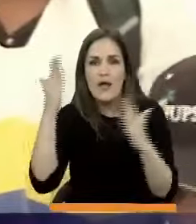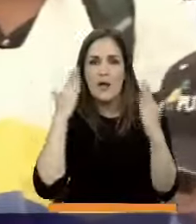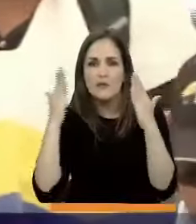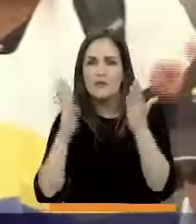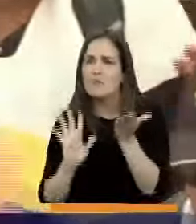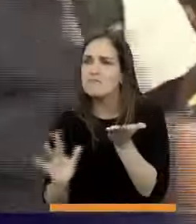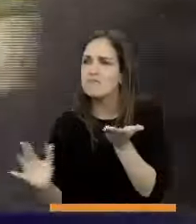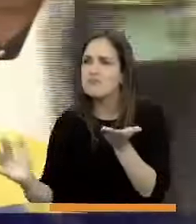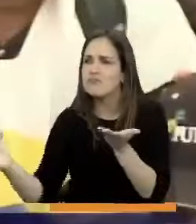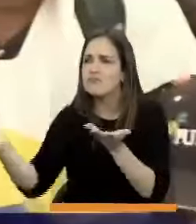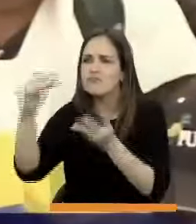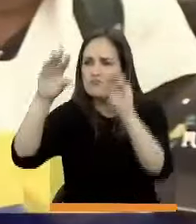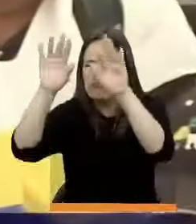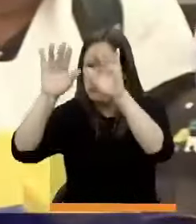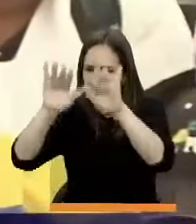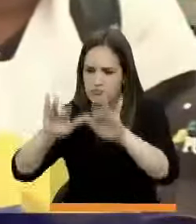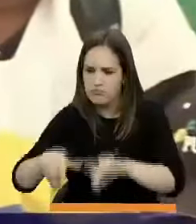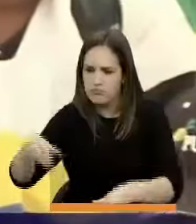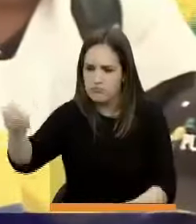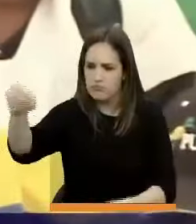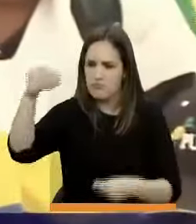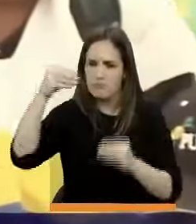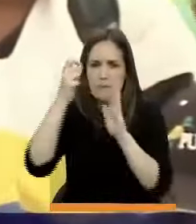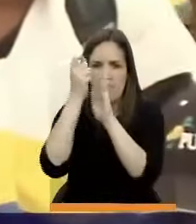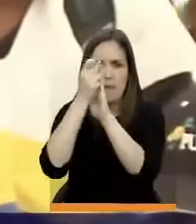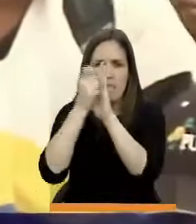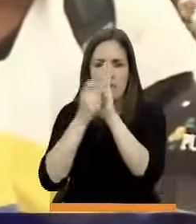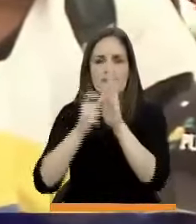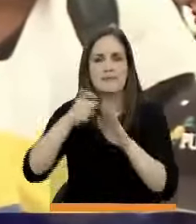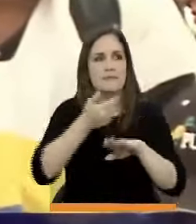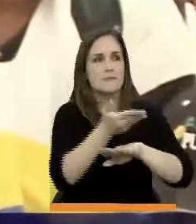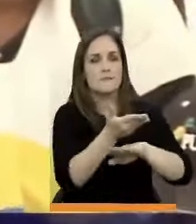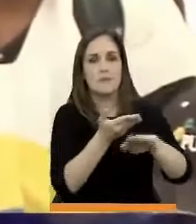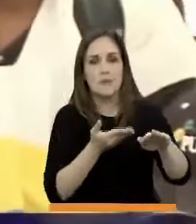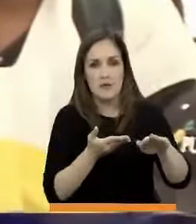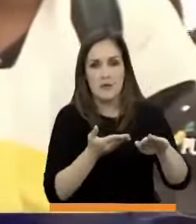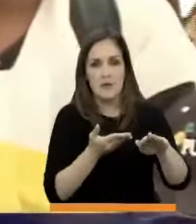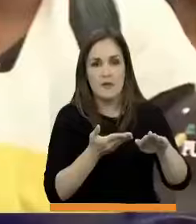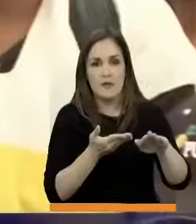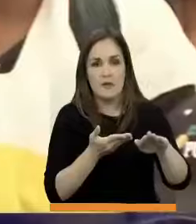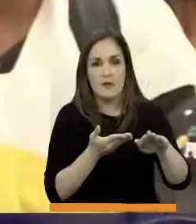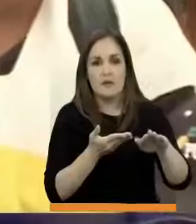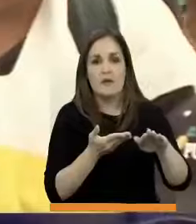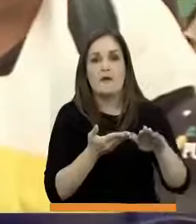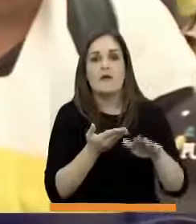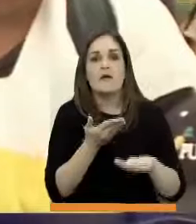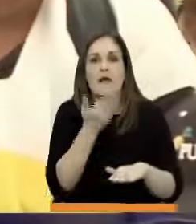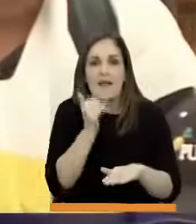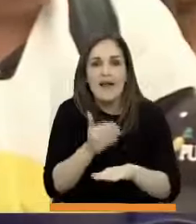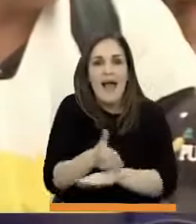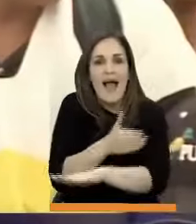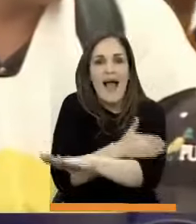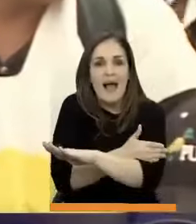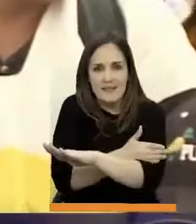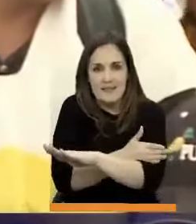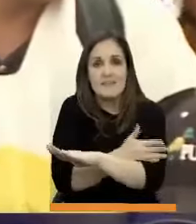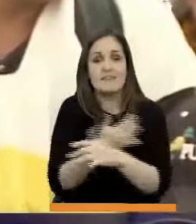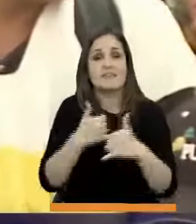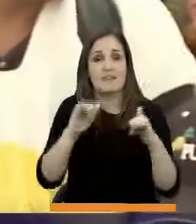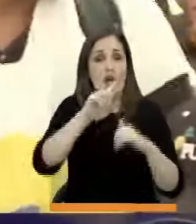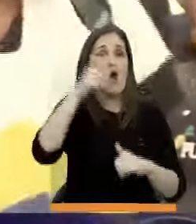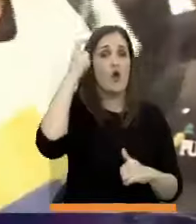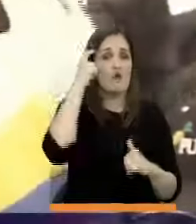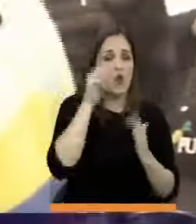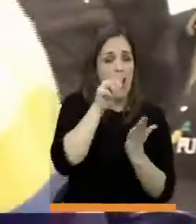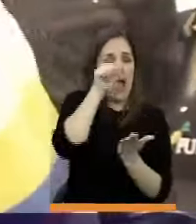armado un pliego de peticiones de acuerdo a unos actas de compromiso firmadas por el